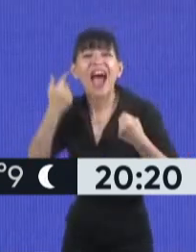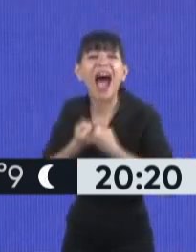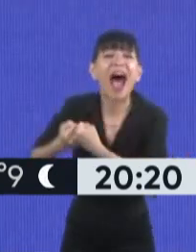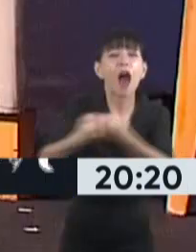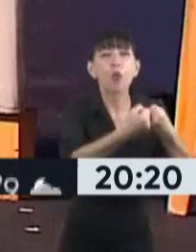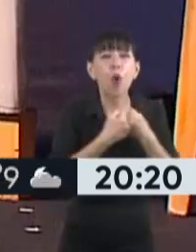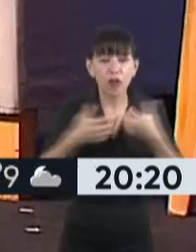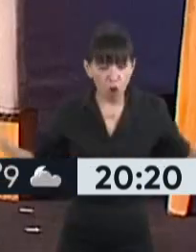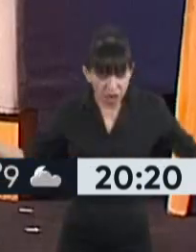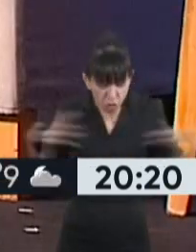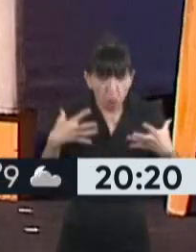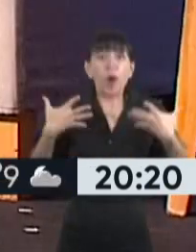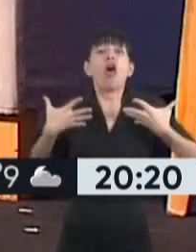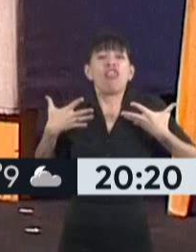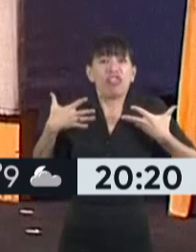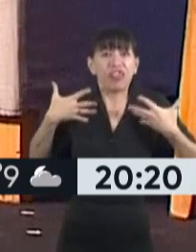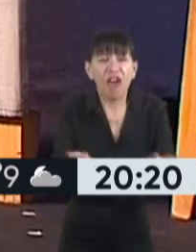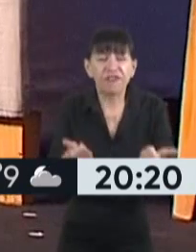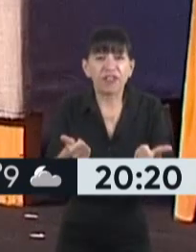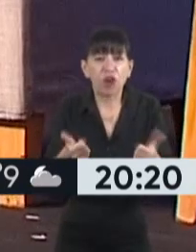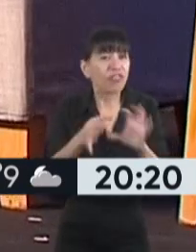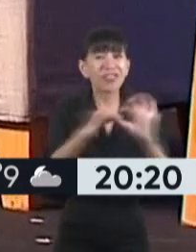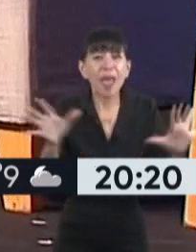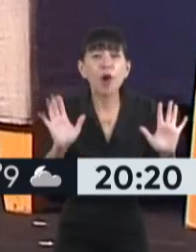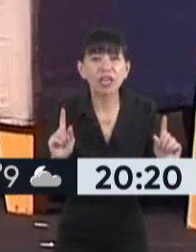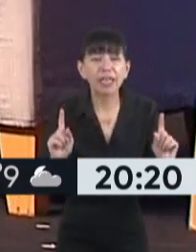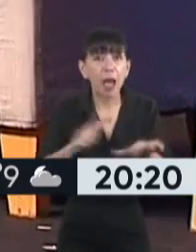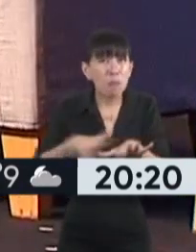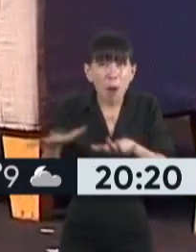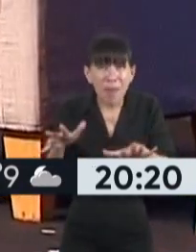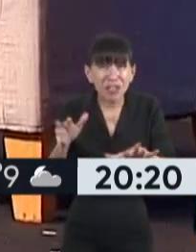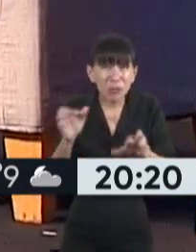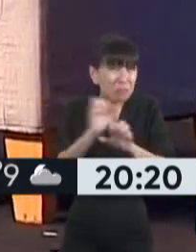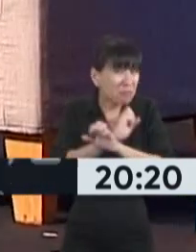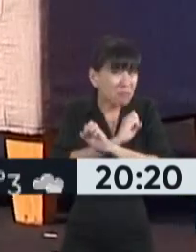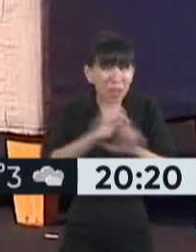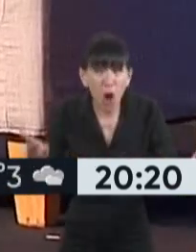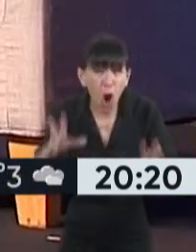la defendió siempre a la democracia. En los peores momentos